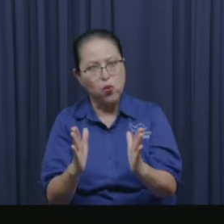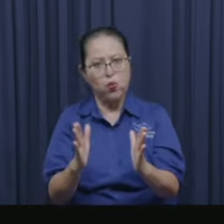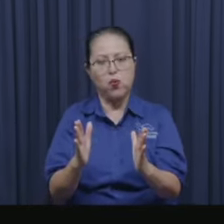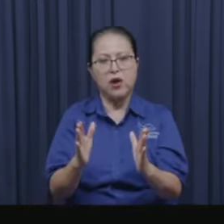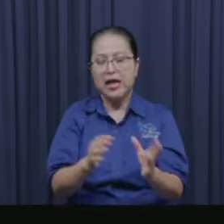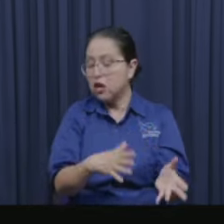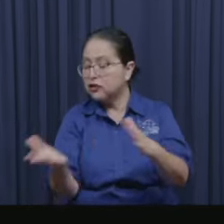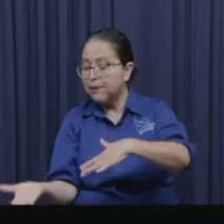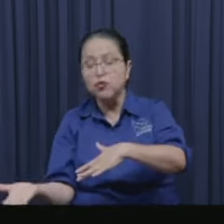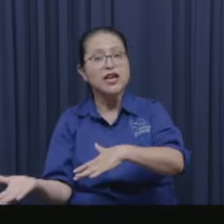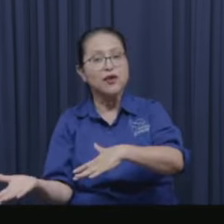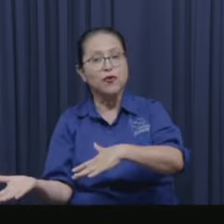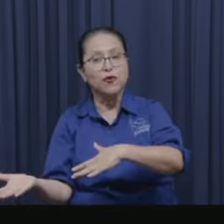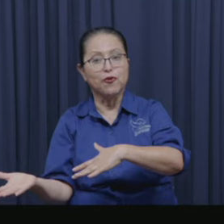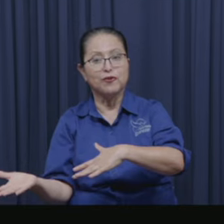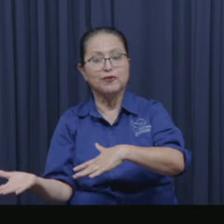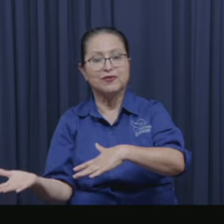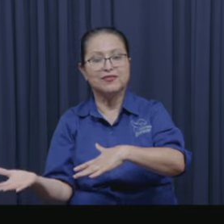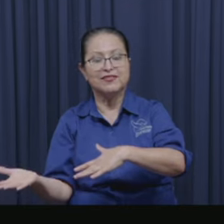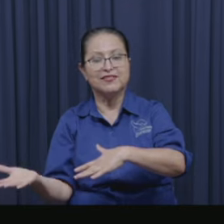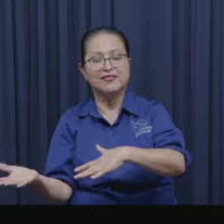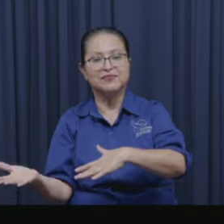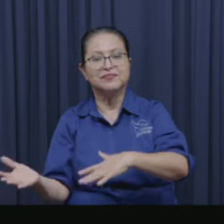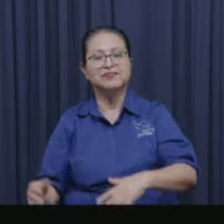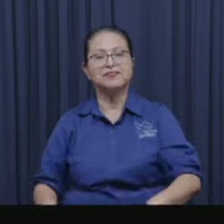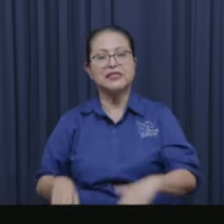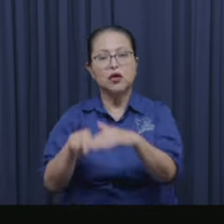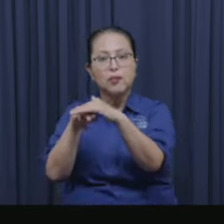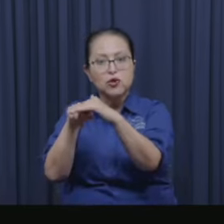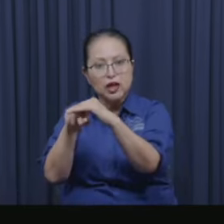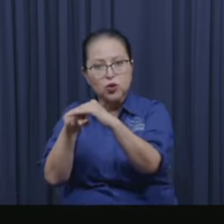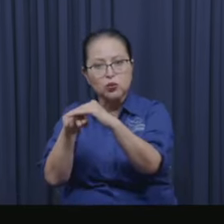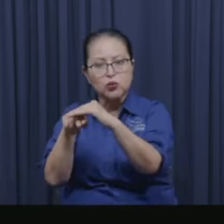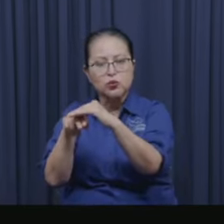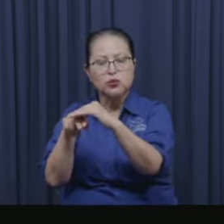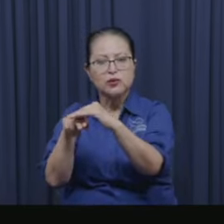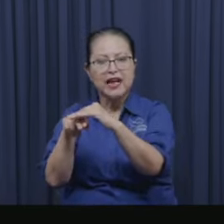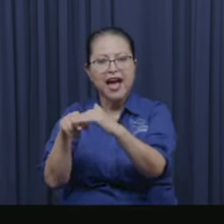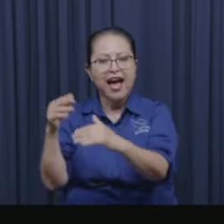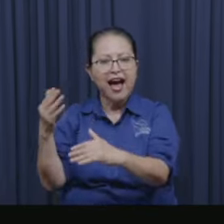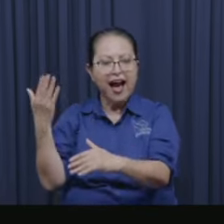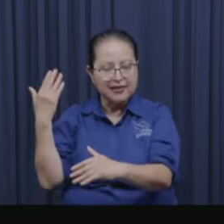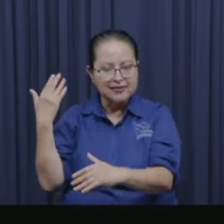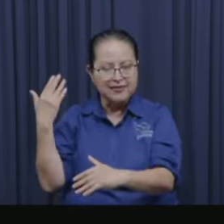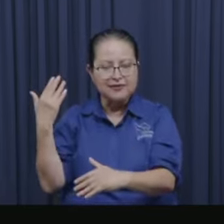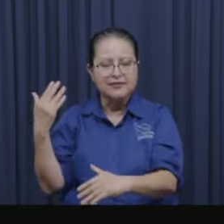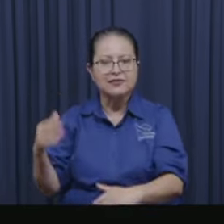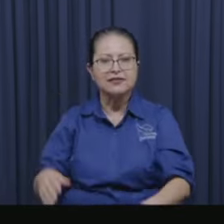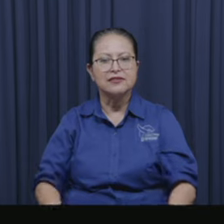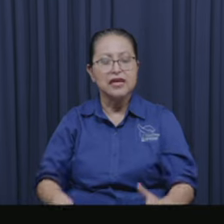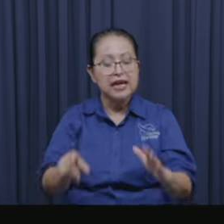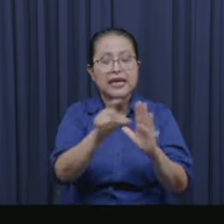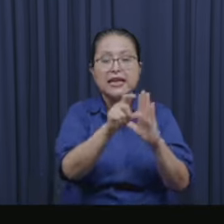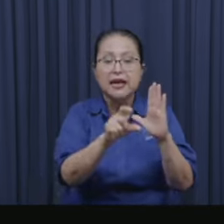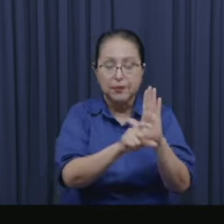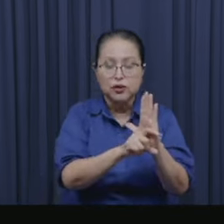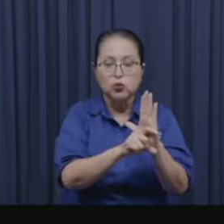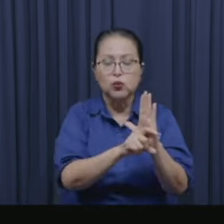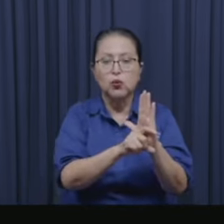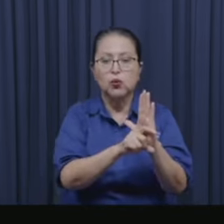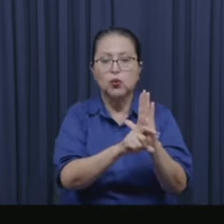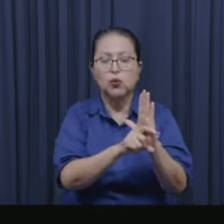empieza este capítulo Ay tengo que llegar a la santa cena pero Espéreme un ratito cuando empieza este capítulo